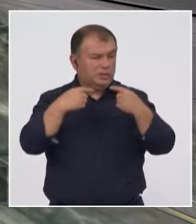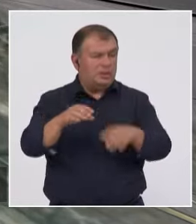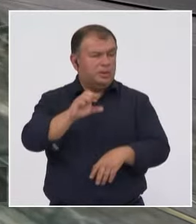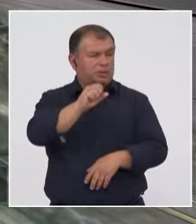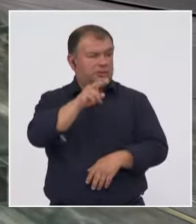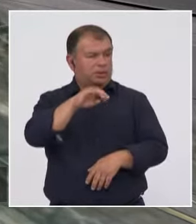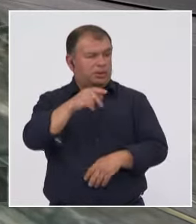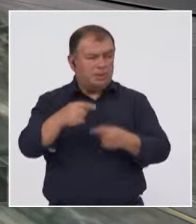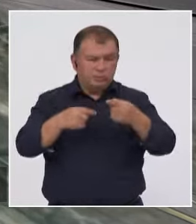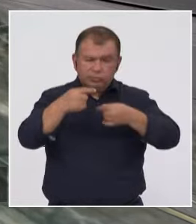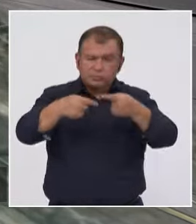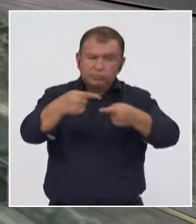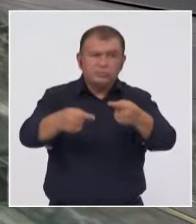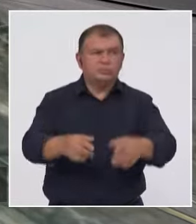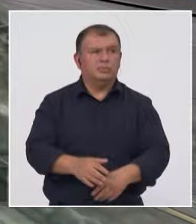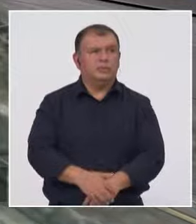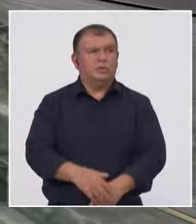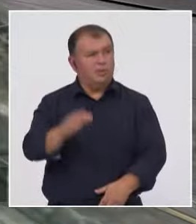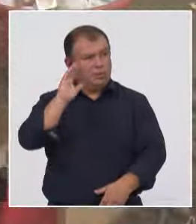nos da más detalles. ¿Cómo estás?